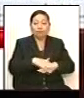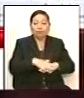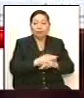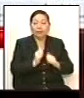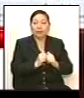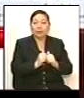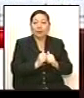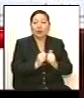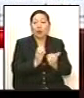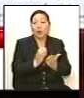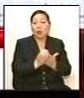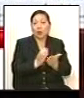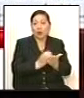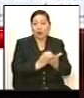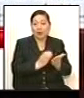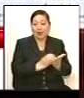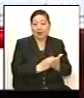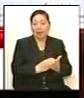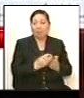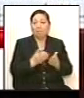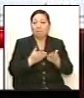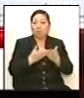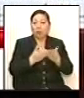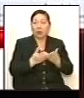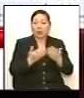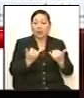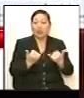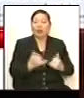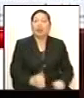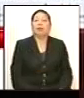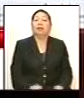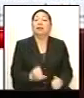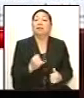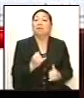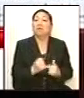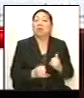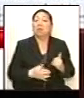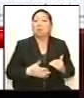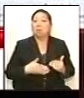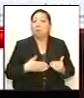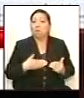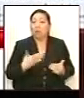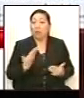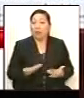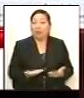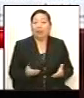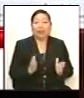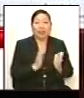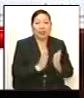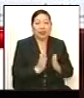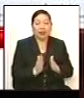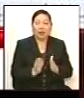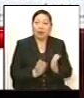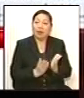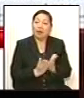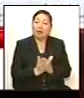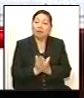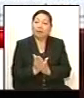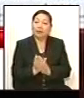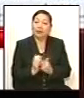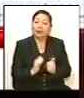y a los contratos de concesión portuarios vigentes, a fin de que puedan adecuarse a las mismas mediante las